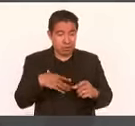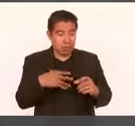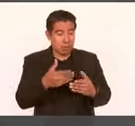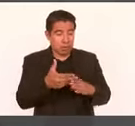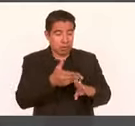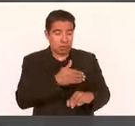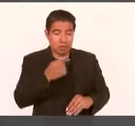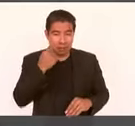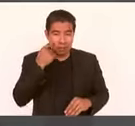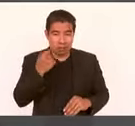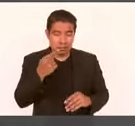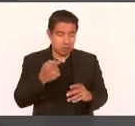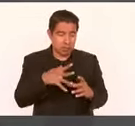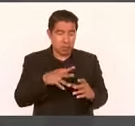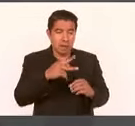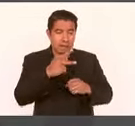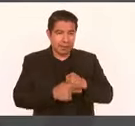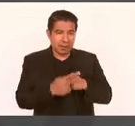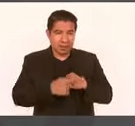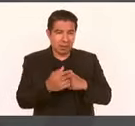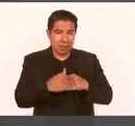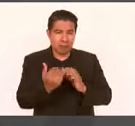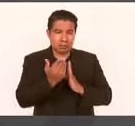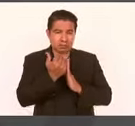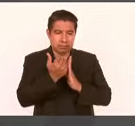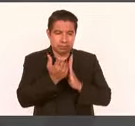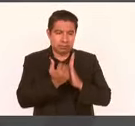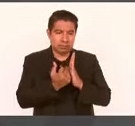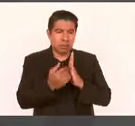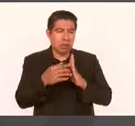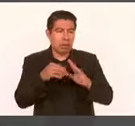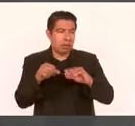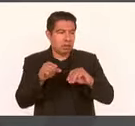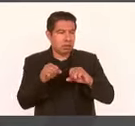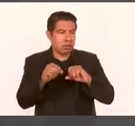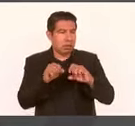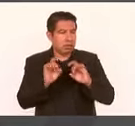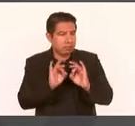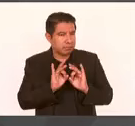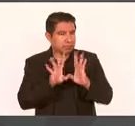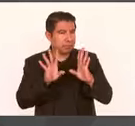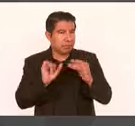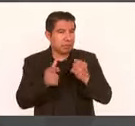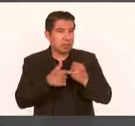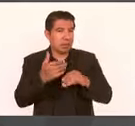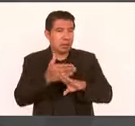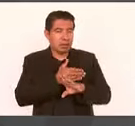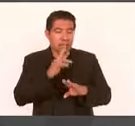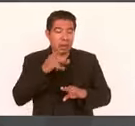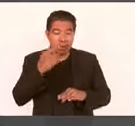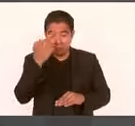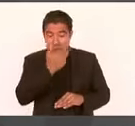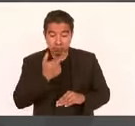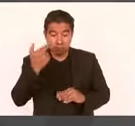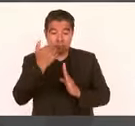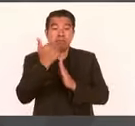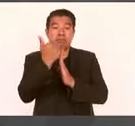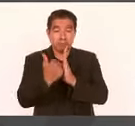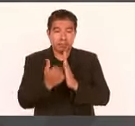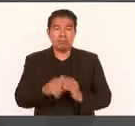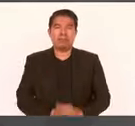prevención y mitigación de riesgos para evitar nuevos desastres en esos lugares. El programa, además,